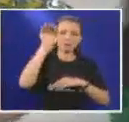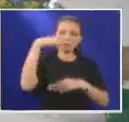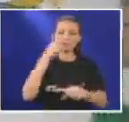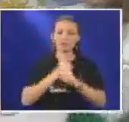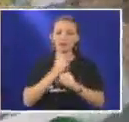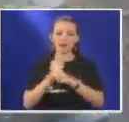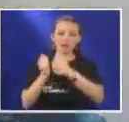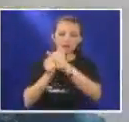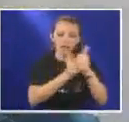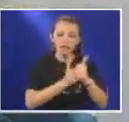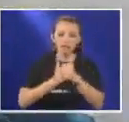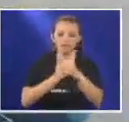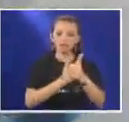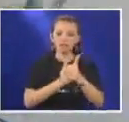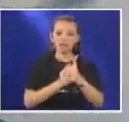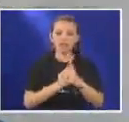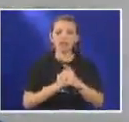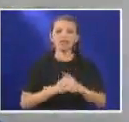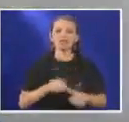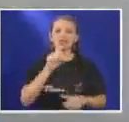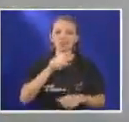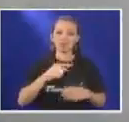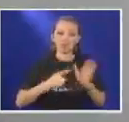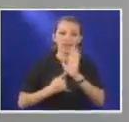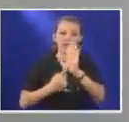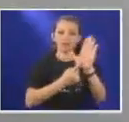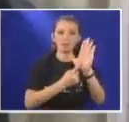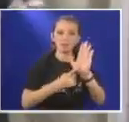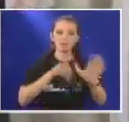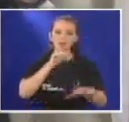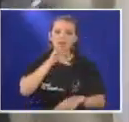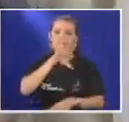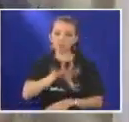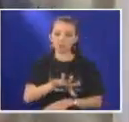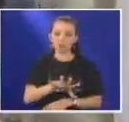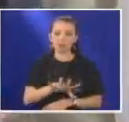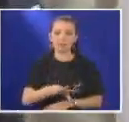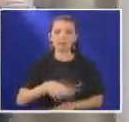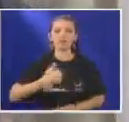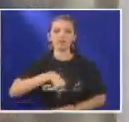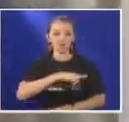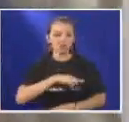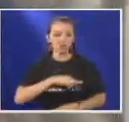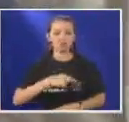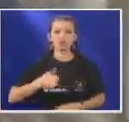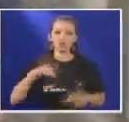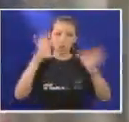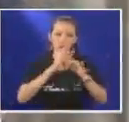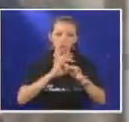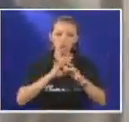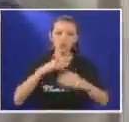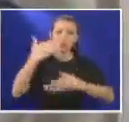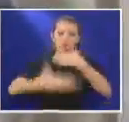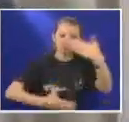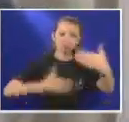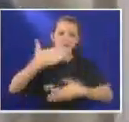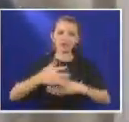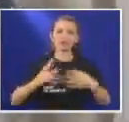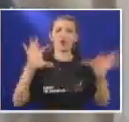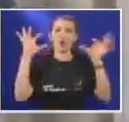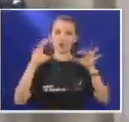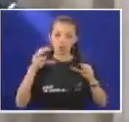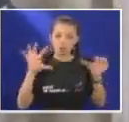fiel compañero que hemos demostrado ser a lo largo de la historia. Estamos con el progreso, estamos con la democracia y nuestra